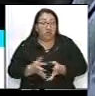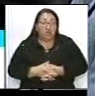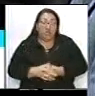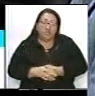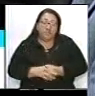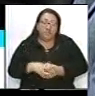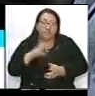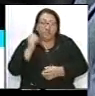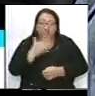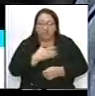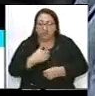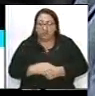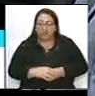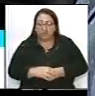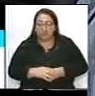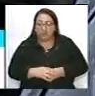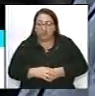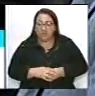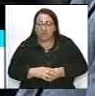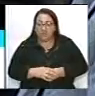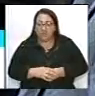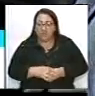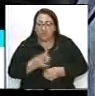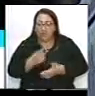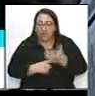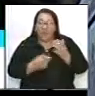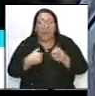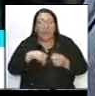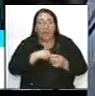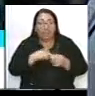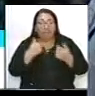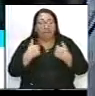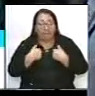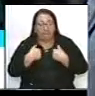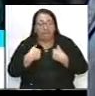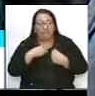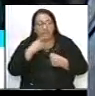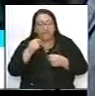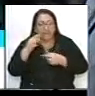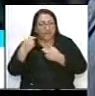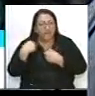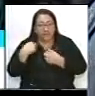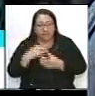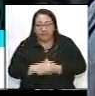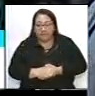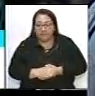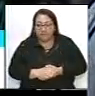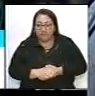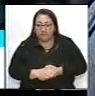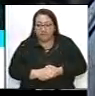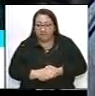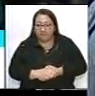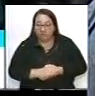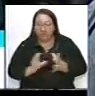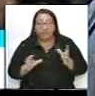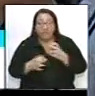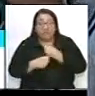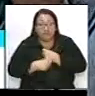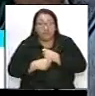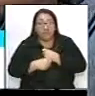yo creo, presidenta, que nosotros debemos ser responsables y tomar la